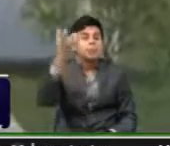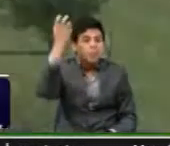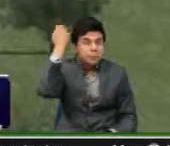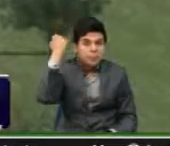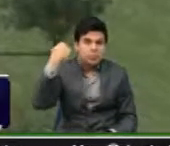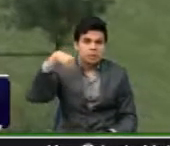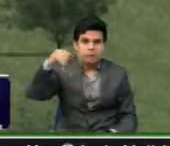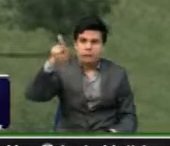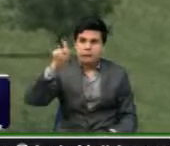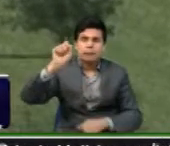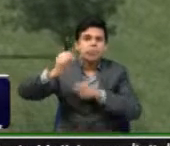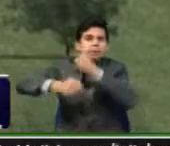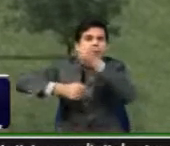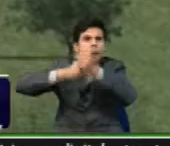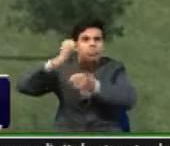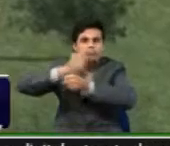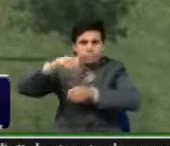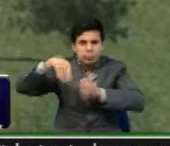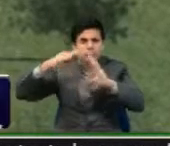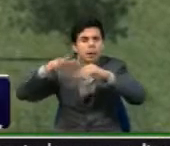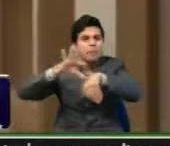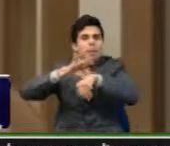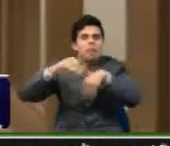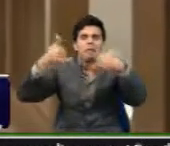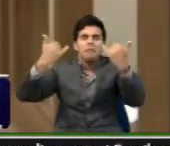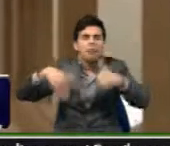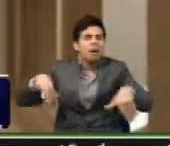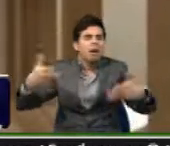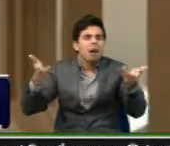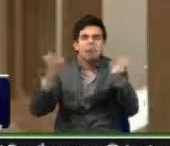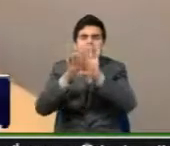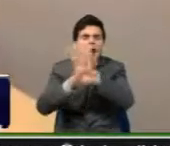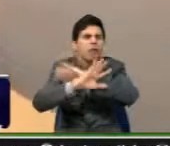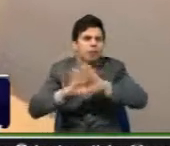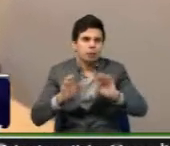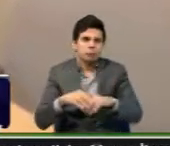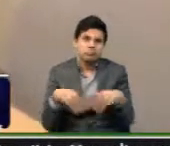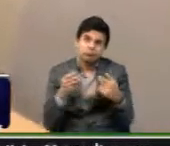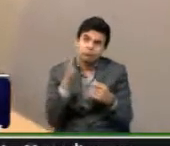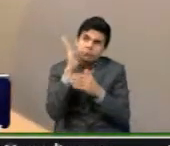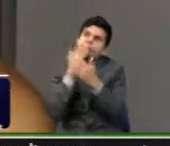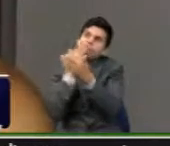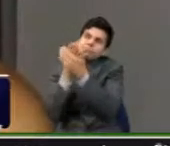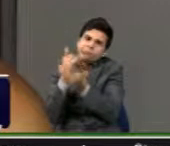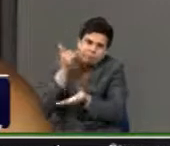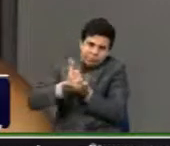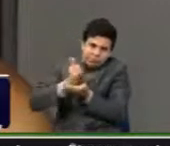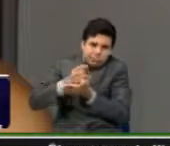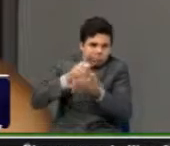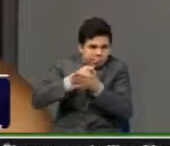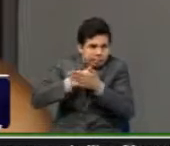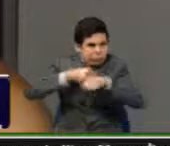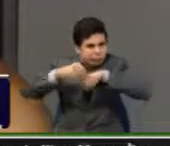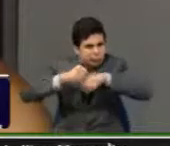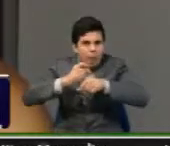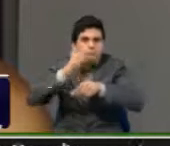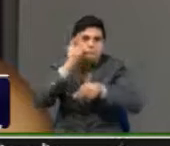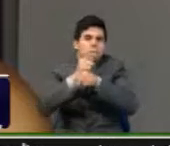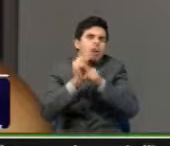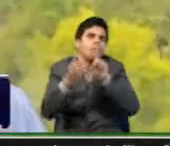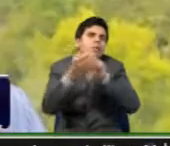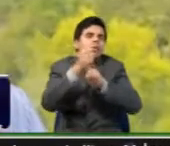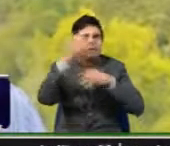estamos sin nuestro puesto de salud porque lo cerraron, pero gracias a Dios a un trabajo que se hizo en la Junta se logró este triunfo tan